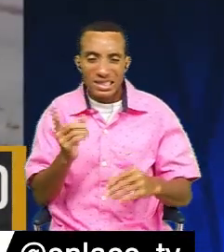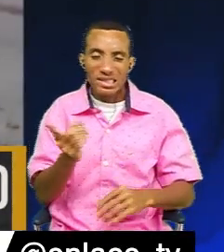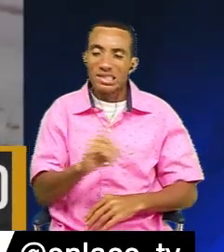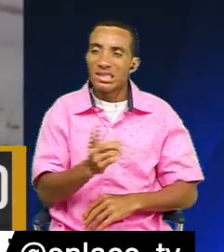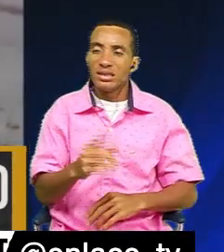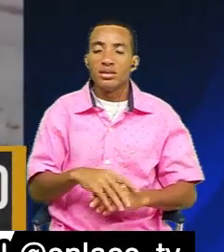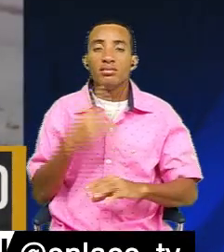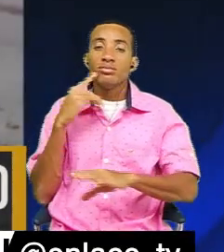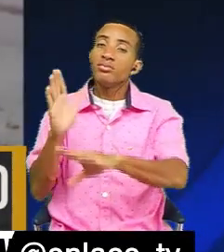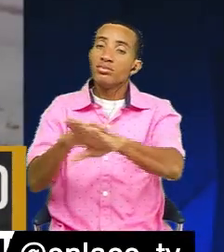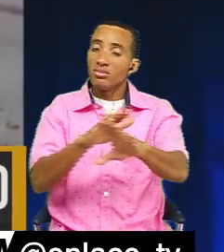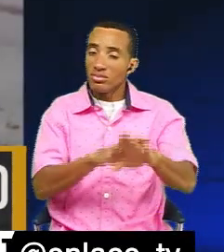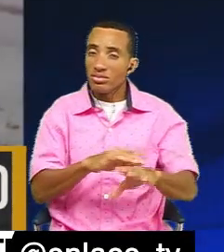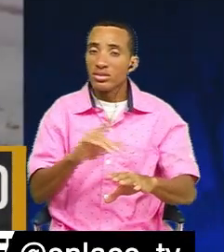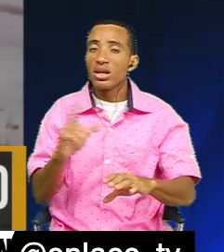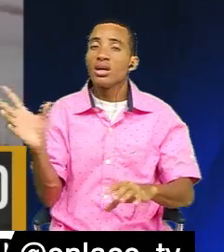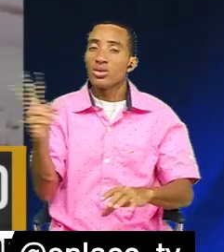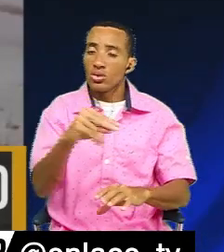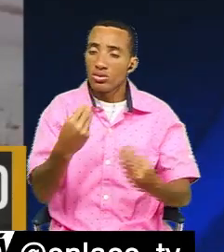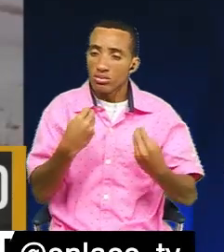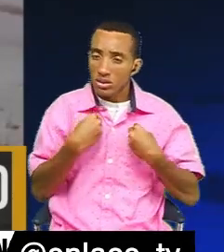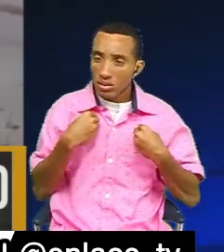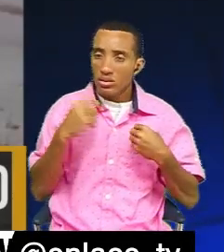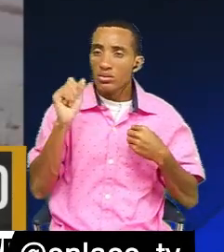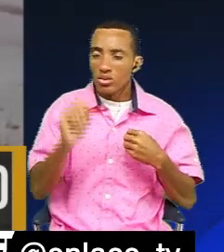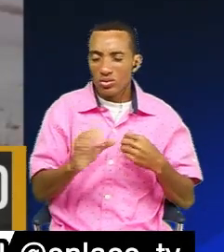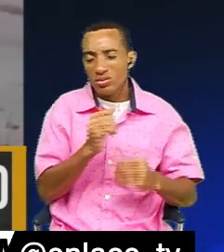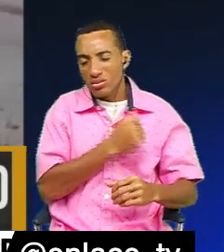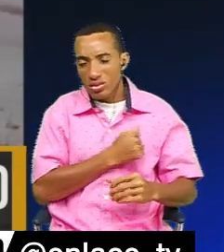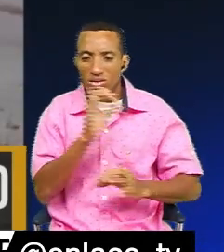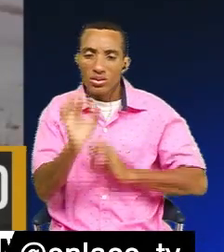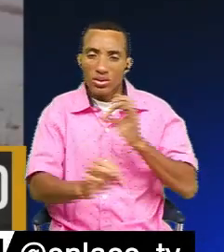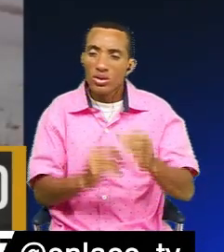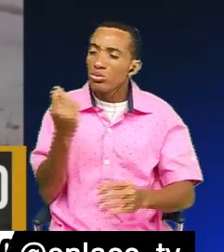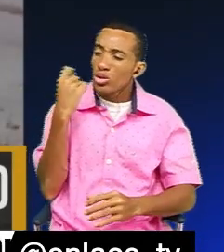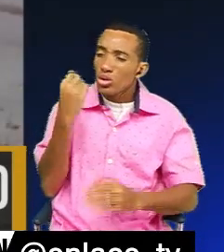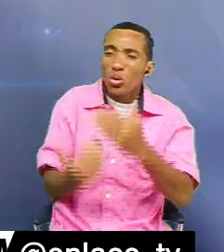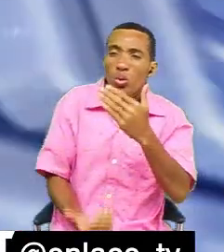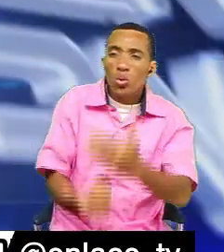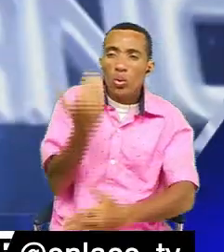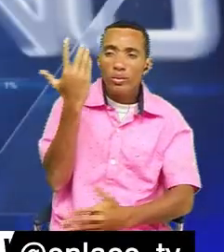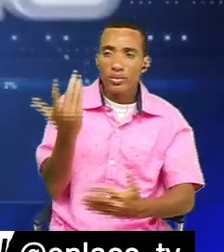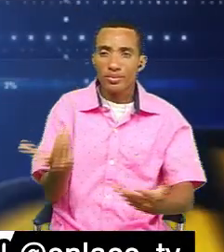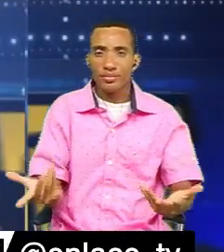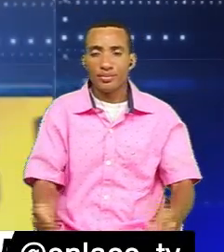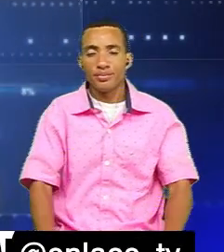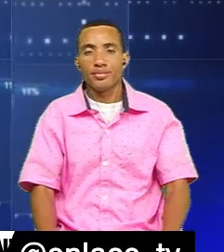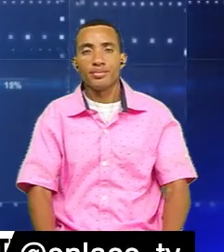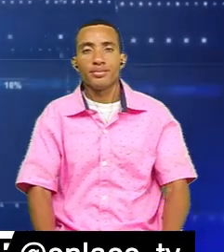propios y a visitantes se hace para la conservación de este sitio, que fue inaugurado hace poco en la ciudad.